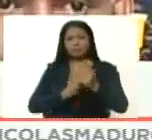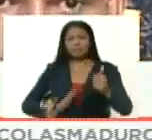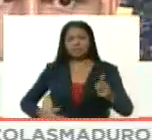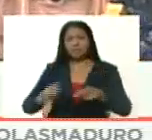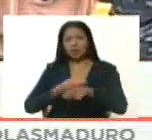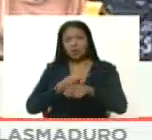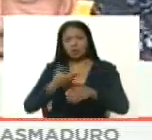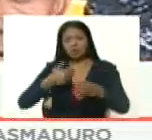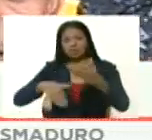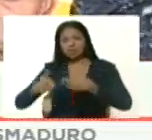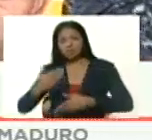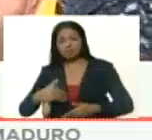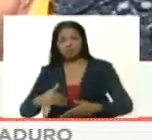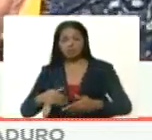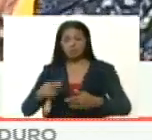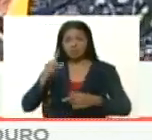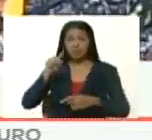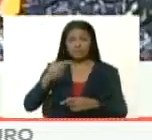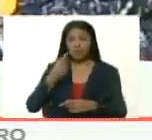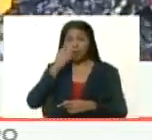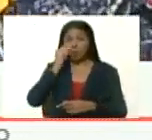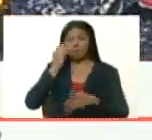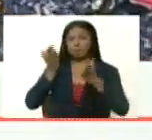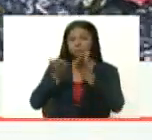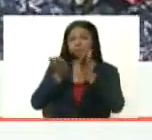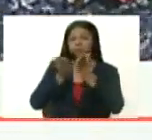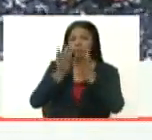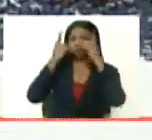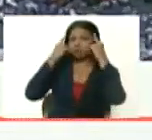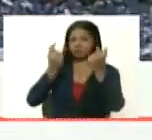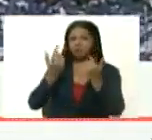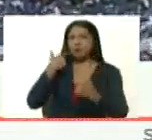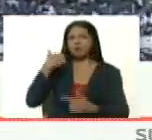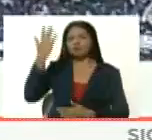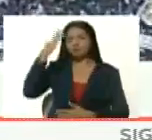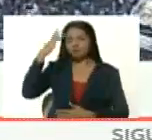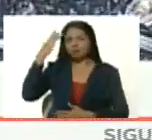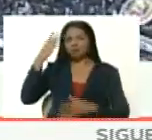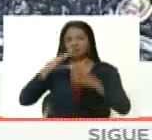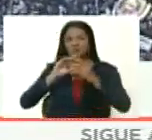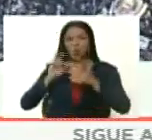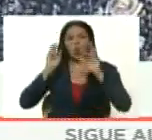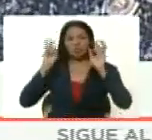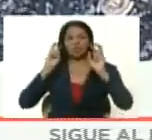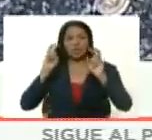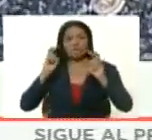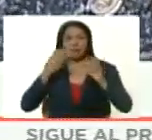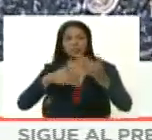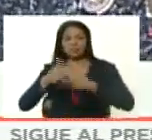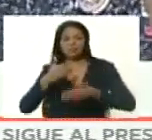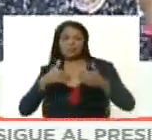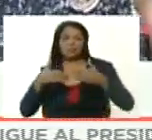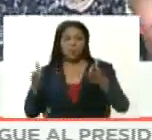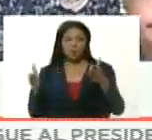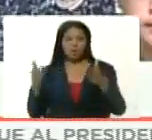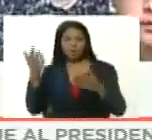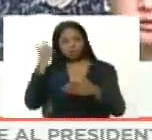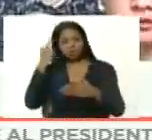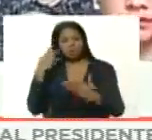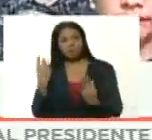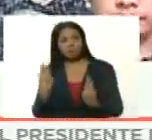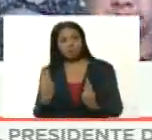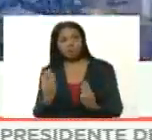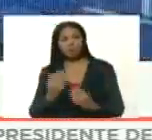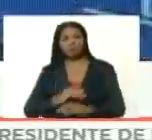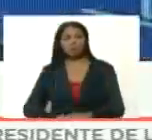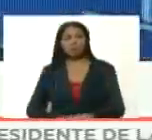para servicios y obras públicas, porque es un hombre estudioso de todo el tema del servicio público, y tiene mucho que ver